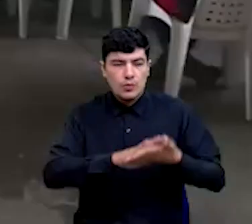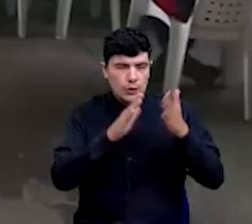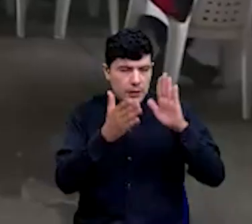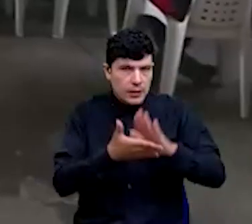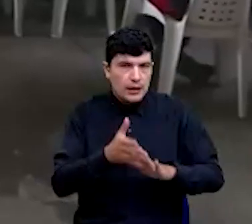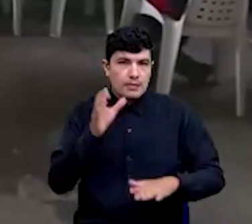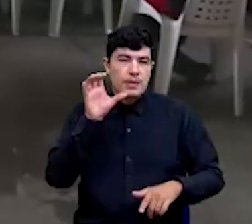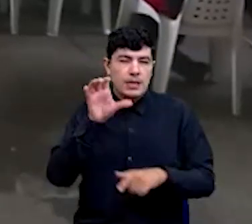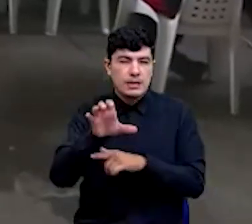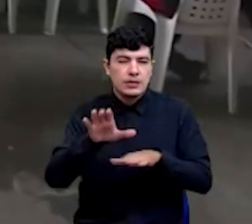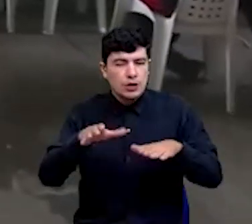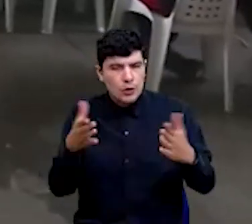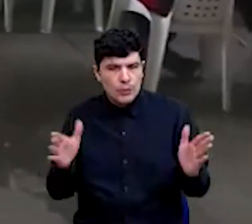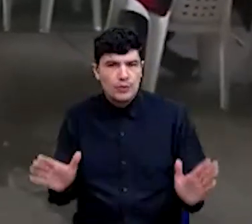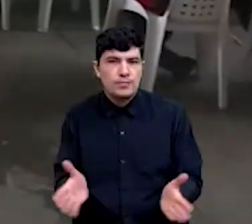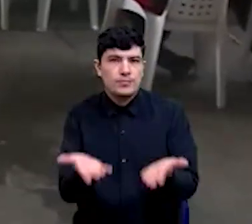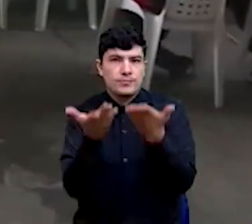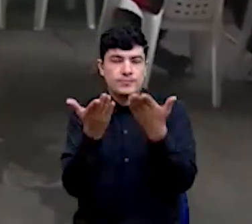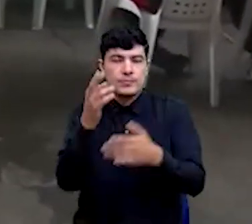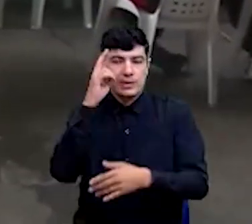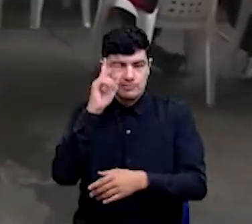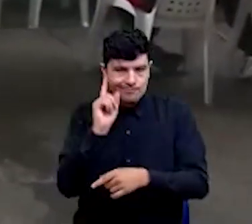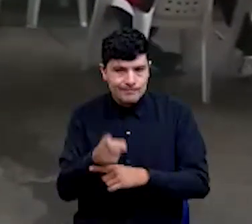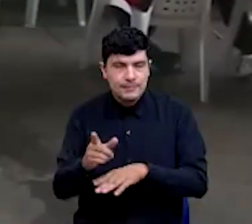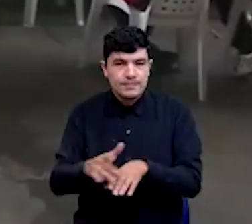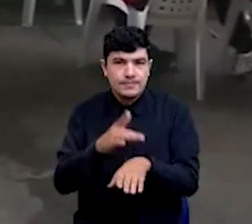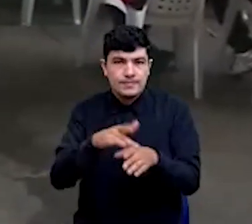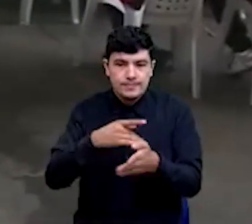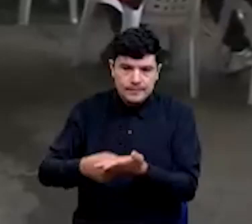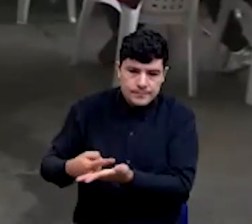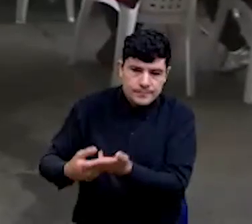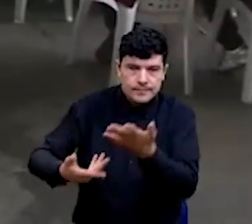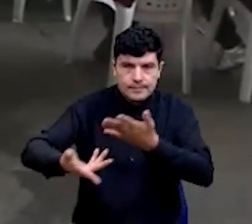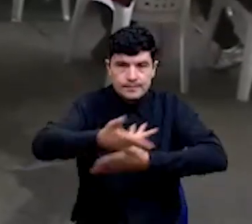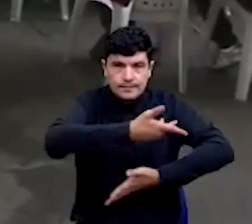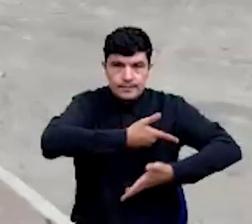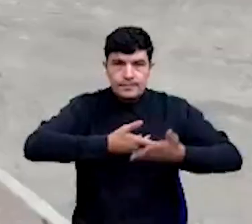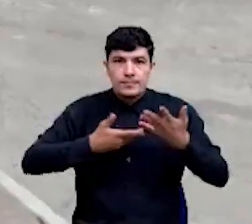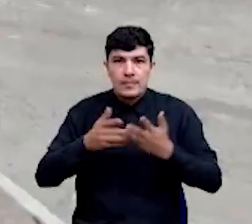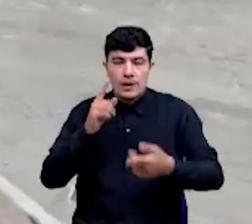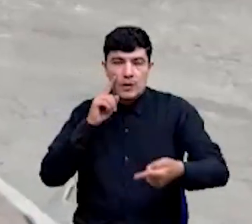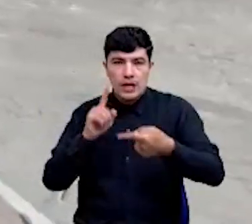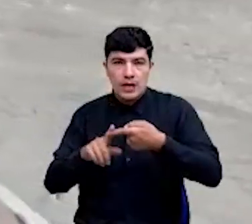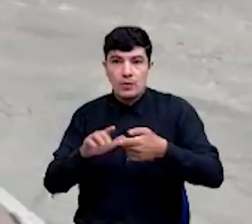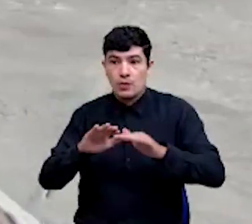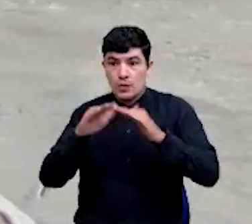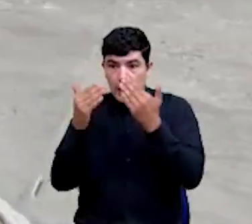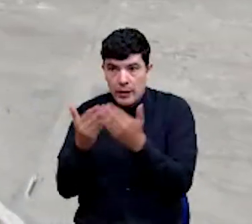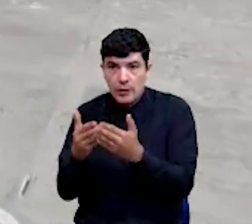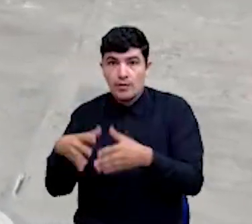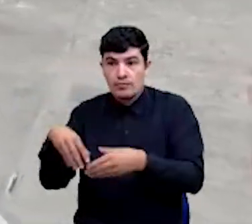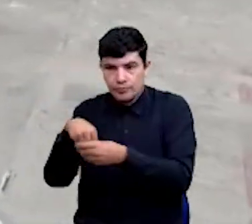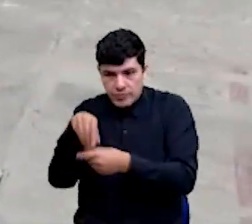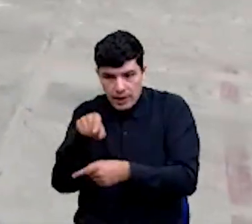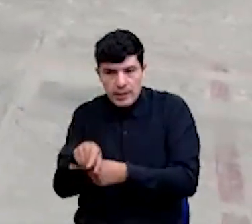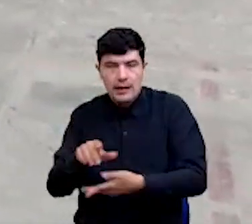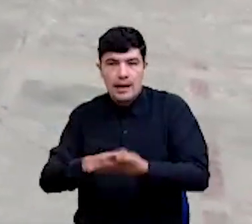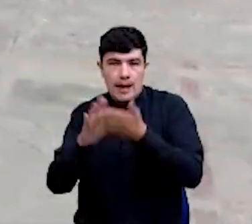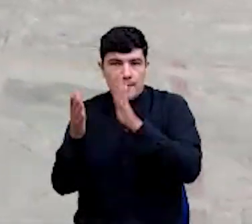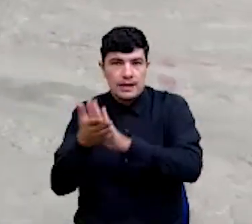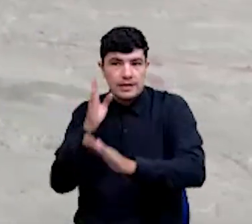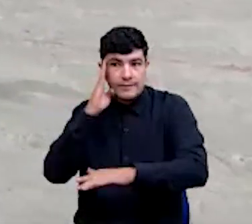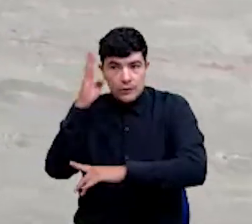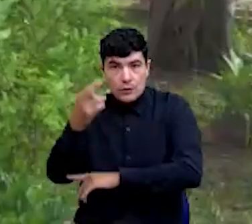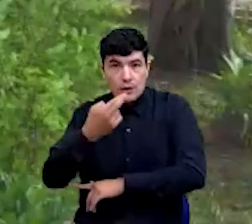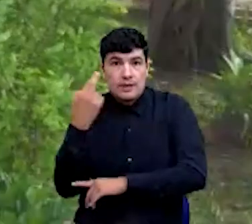país. Con estas actividades se busca contribuir a la construcción de la paz desde los entornos escolares para que no se repitan estos hechos,